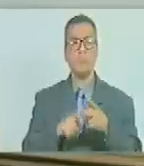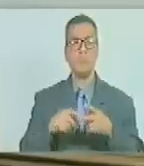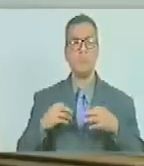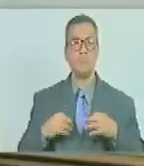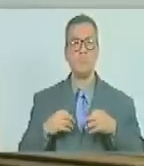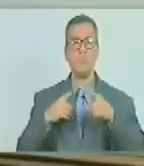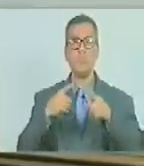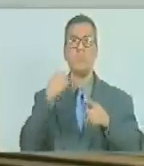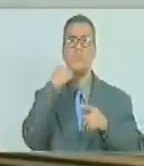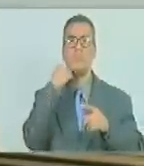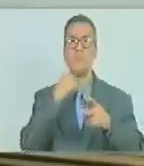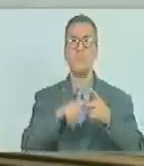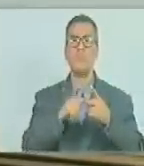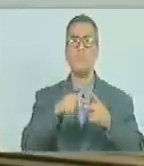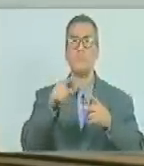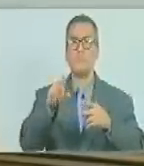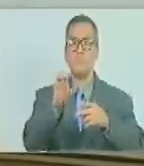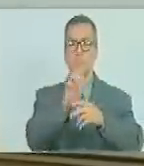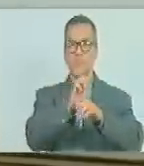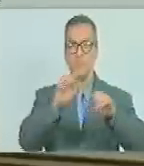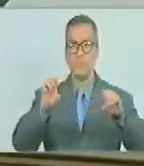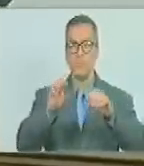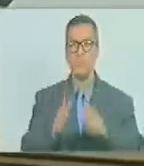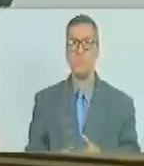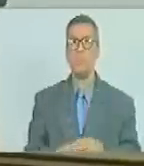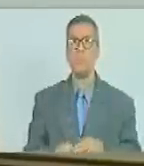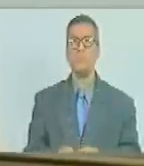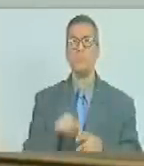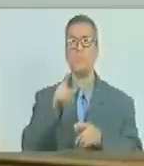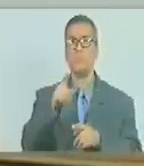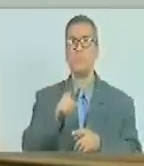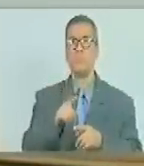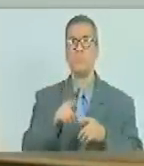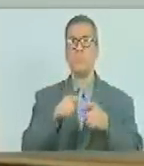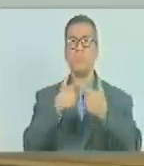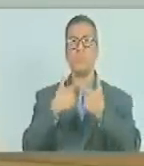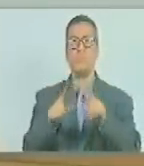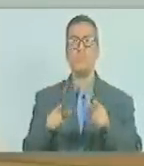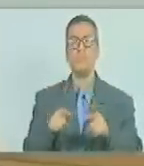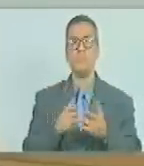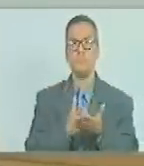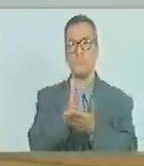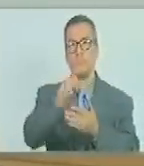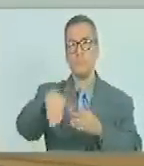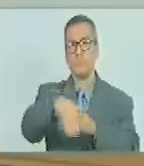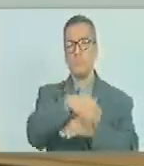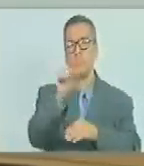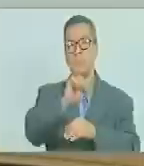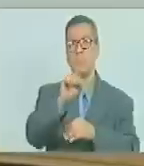salud, en materia de educación, en materia de libertad de tránsito.